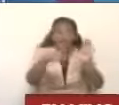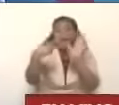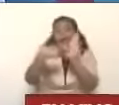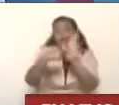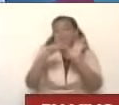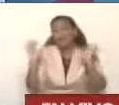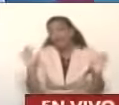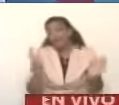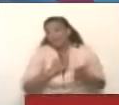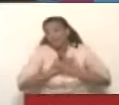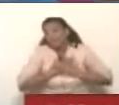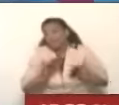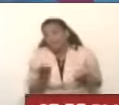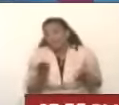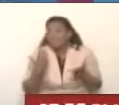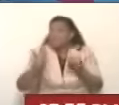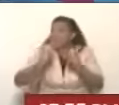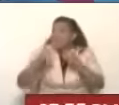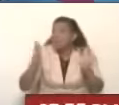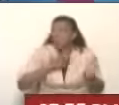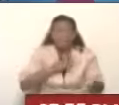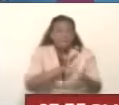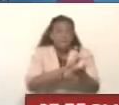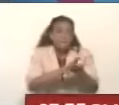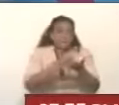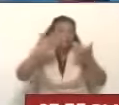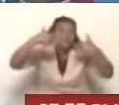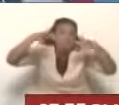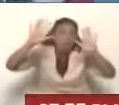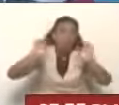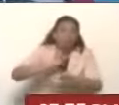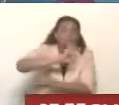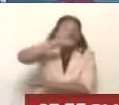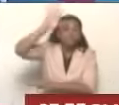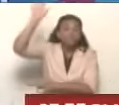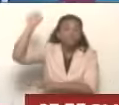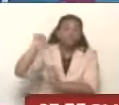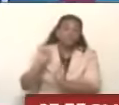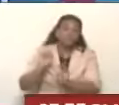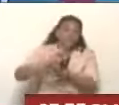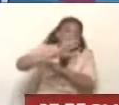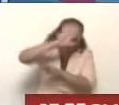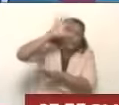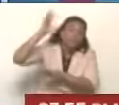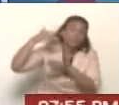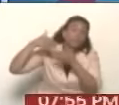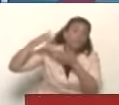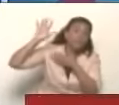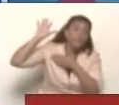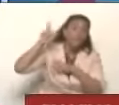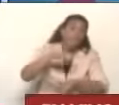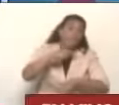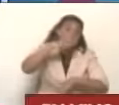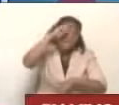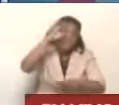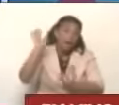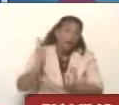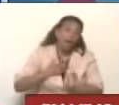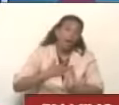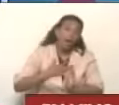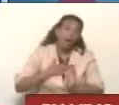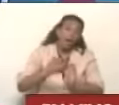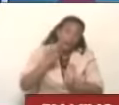alquilado. Y se fue libre. A trascender en la otra vida. Uno debe